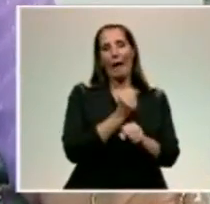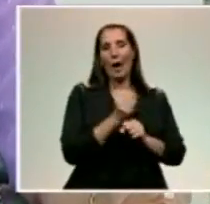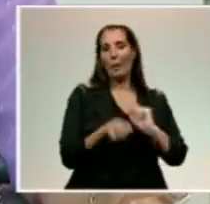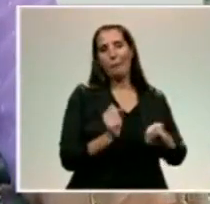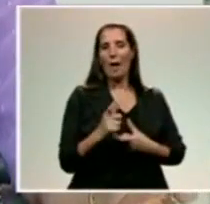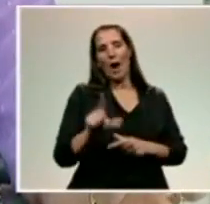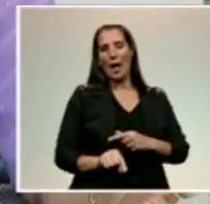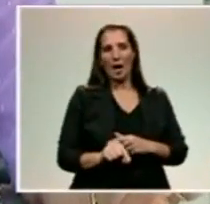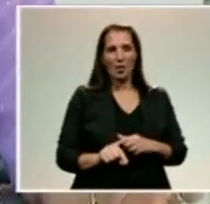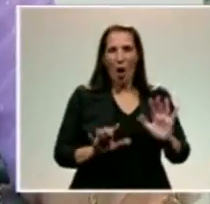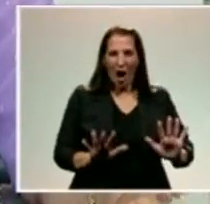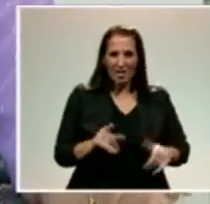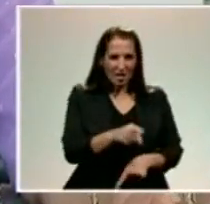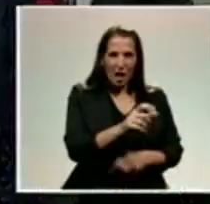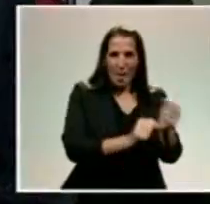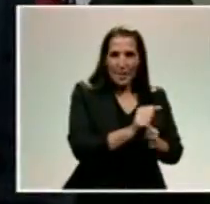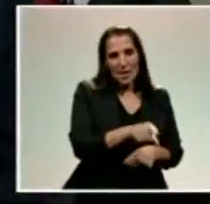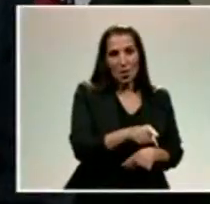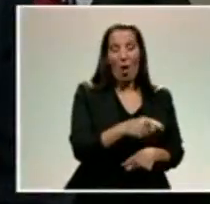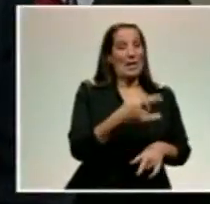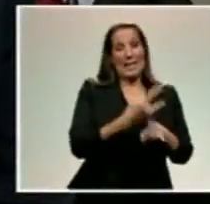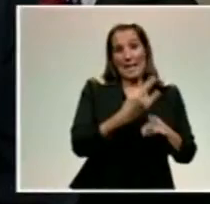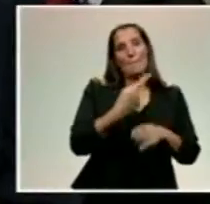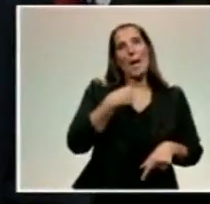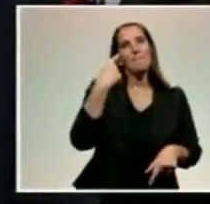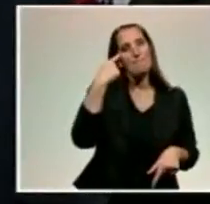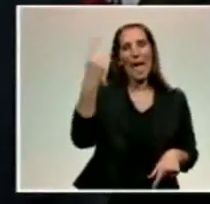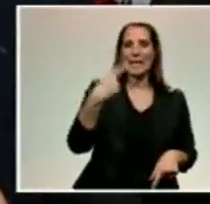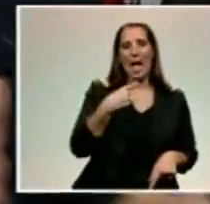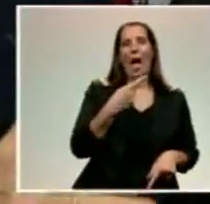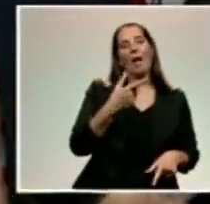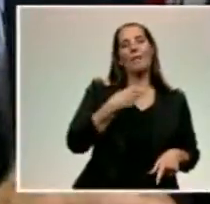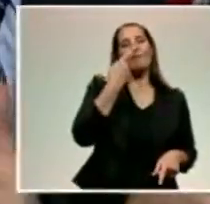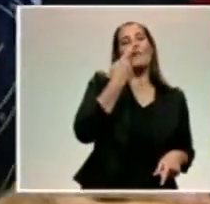pidiendo devaluación para ver cómo licúan los salarios y pueden ganar plata de ellos.